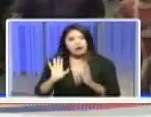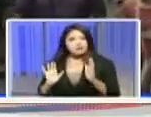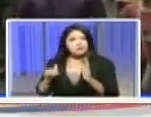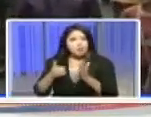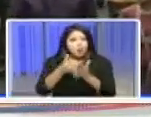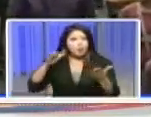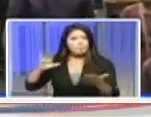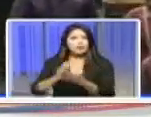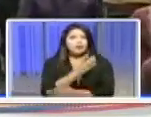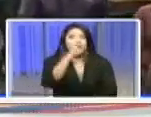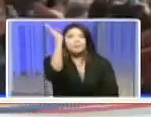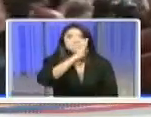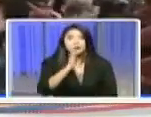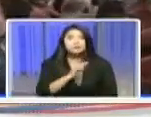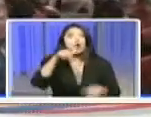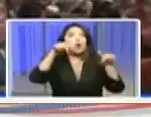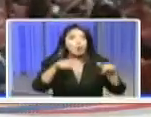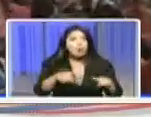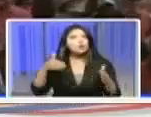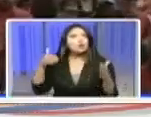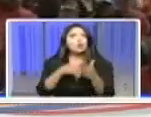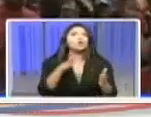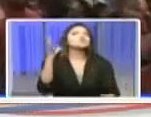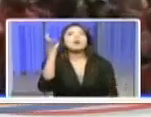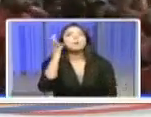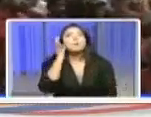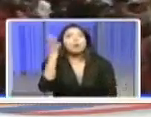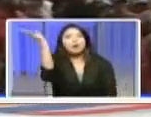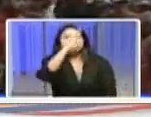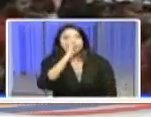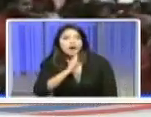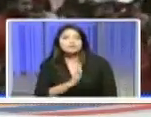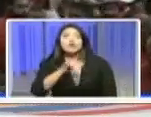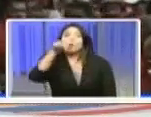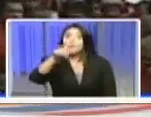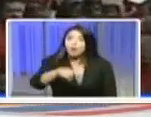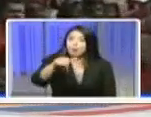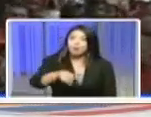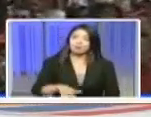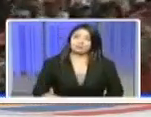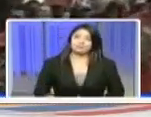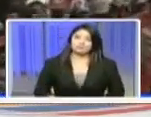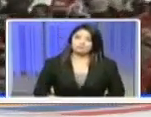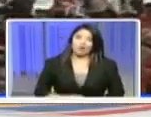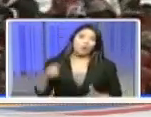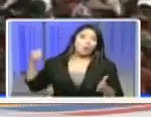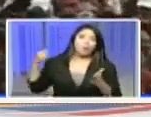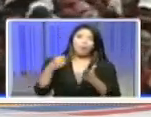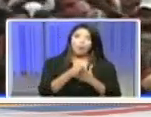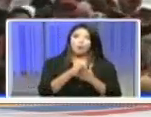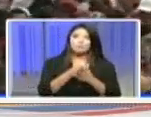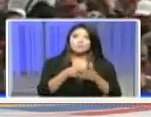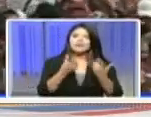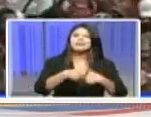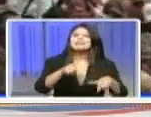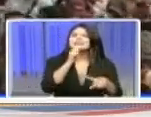de Brasil que se está dando contra la compañera Dilma Rousseff hoy mismo, un golpe